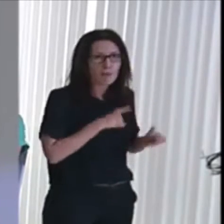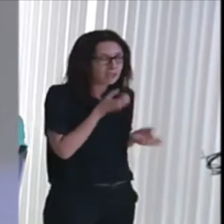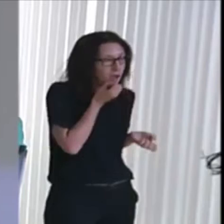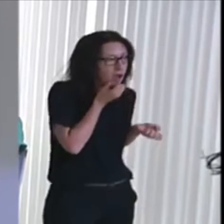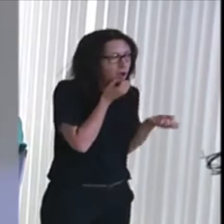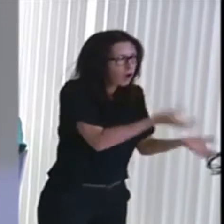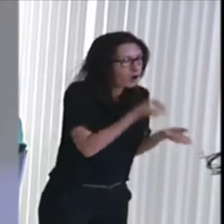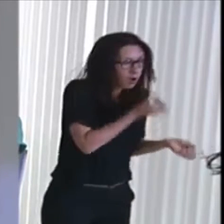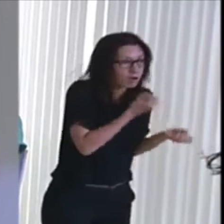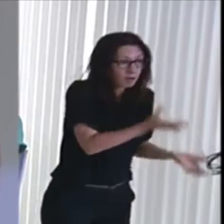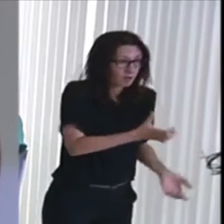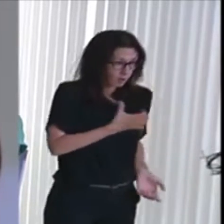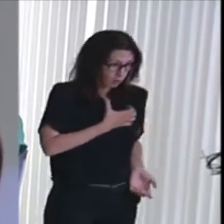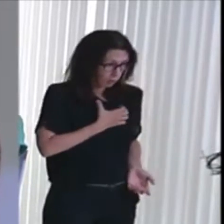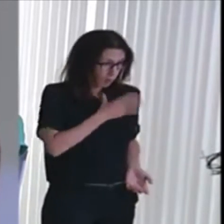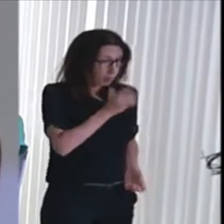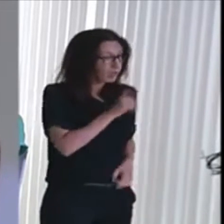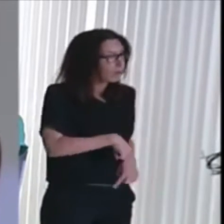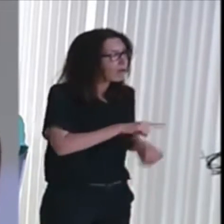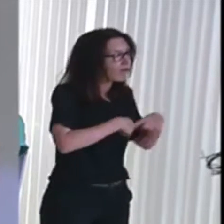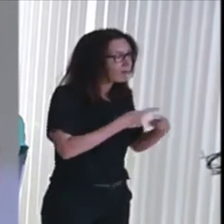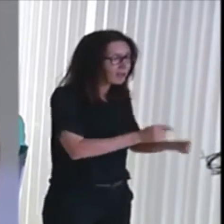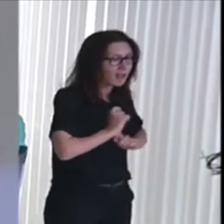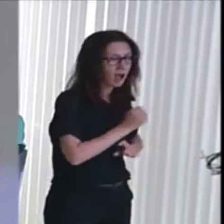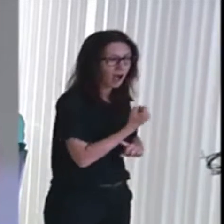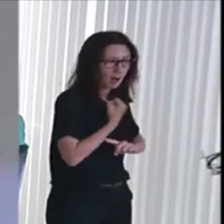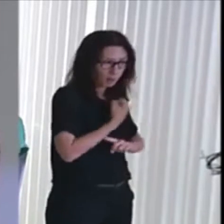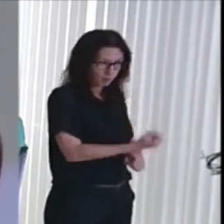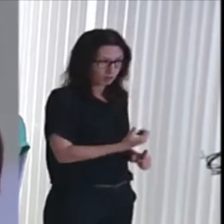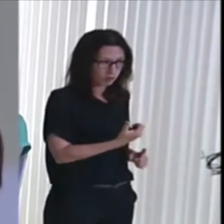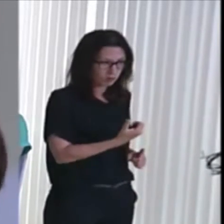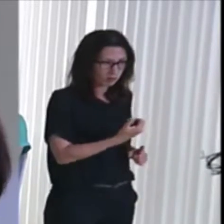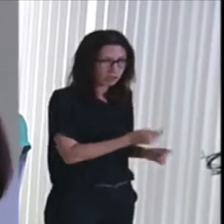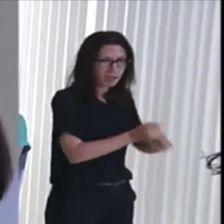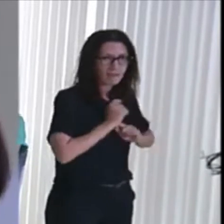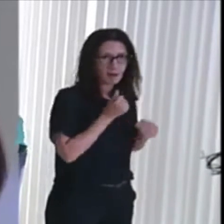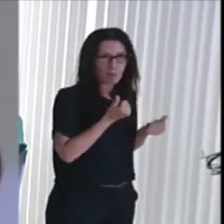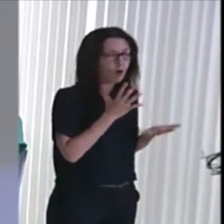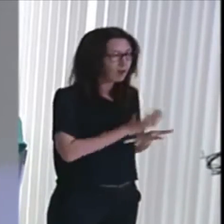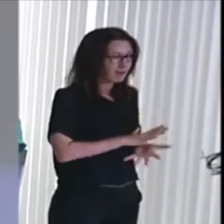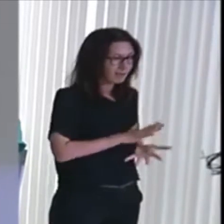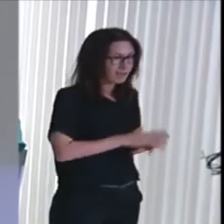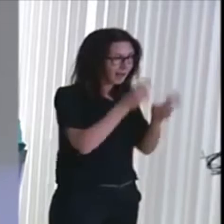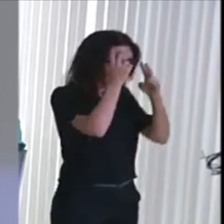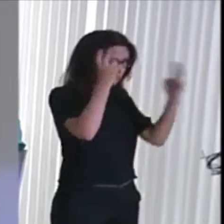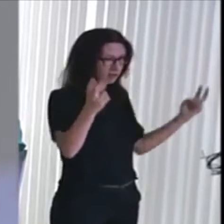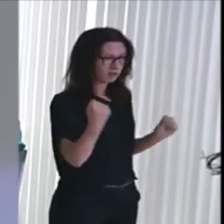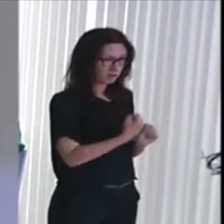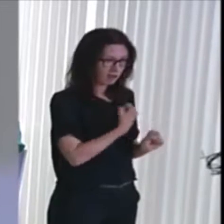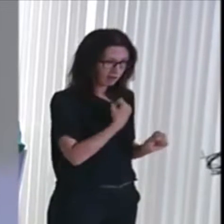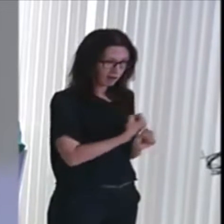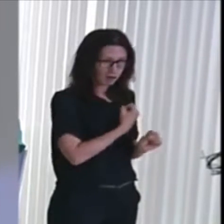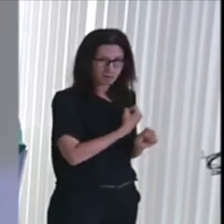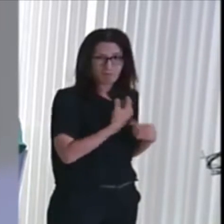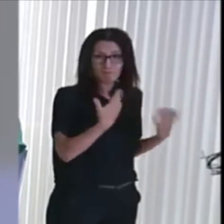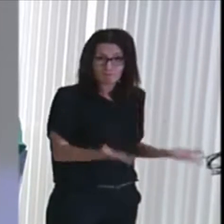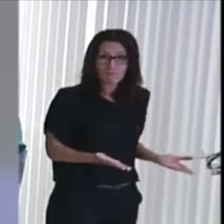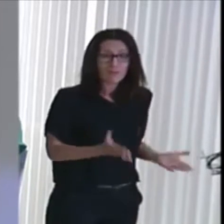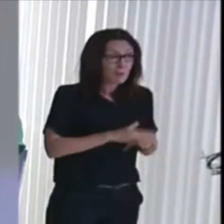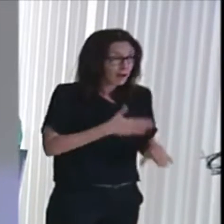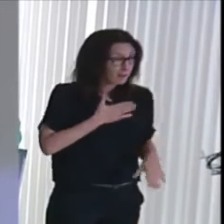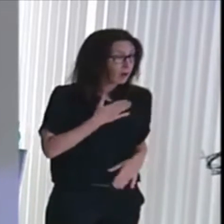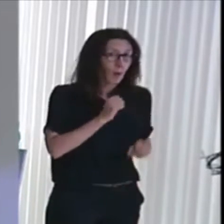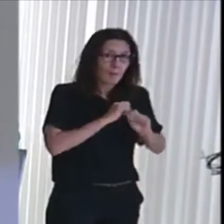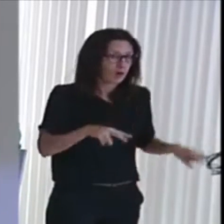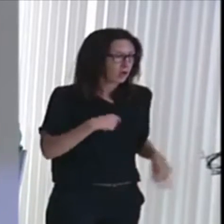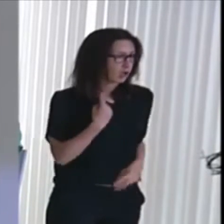son un bastión en el que refugiarte y, ¿no?, y volver a equilibrarte y volver a estar sana mentalmente. Entonces, para mí es la